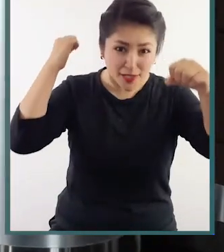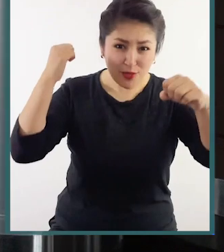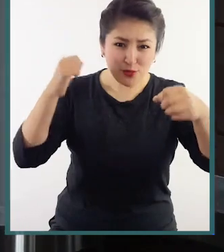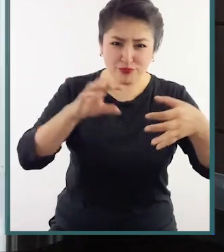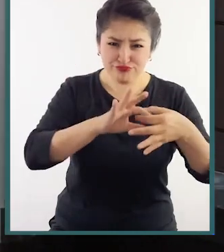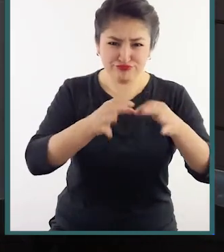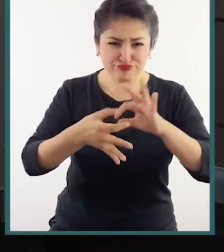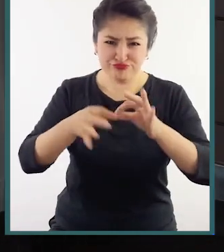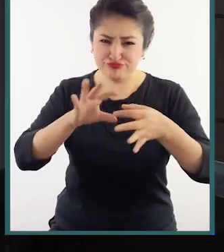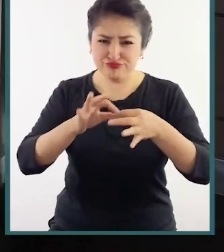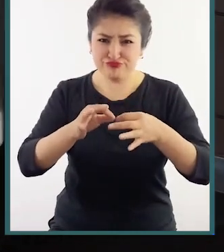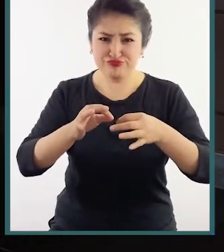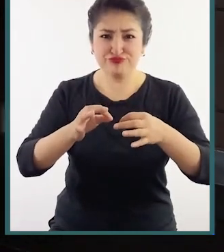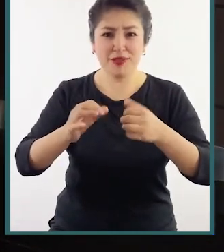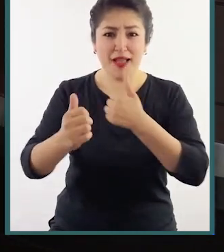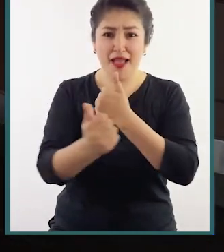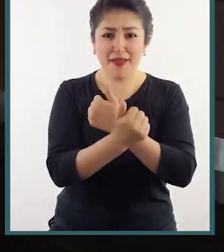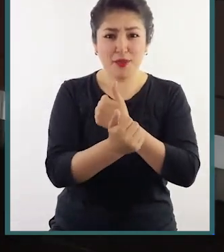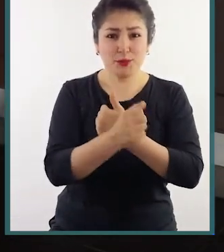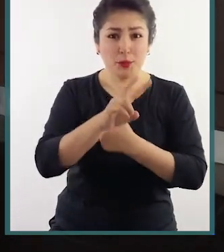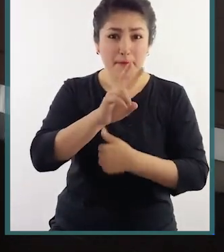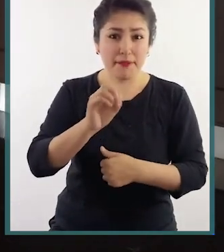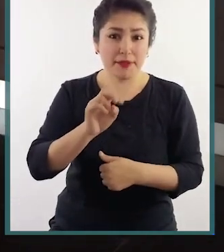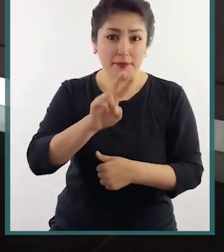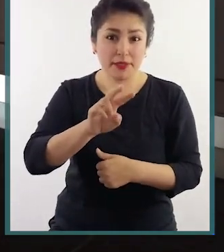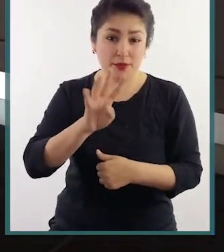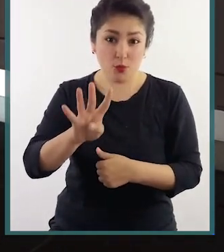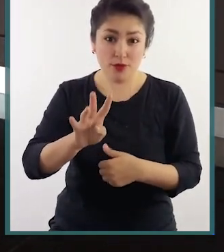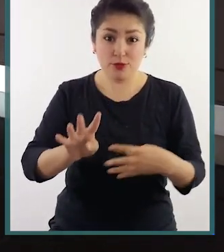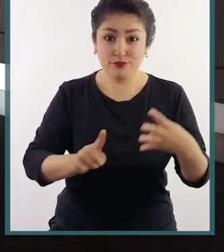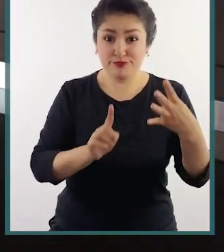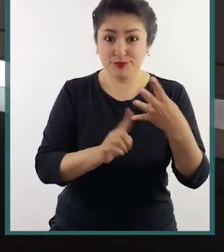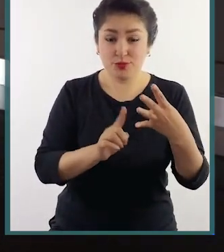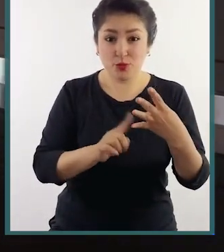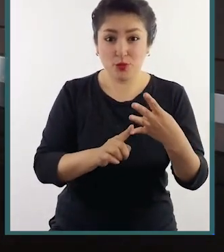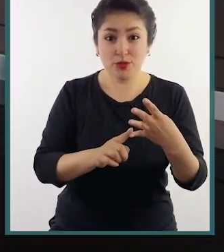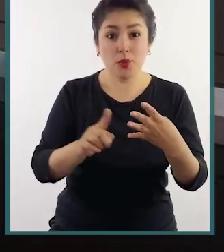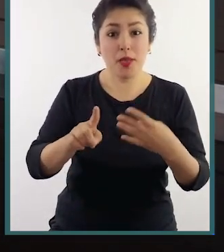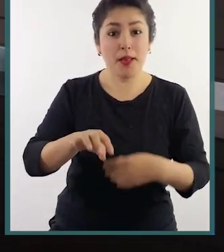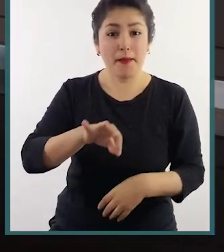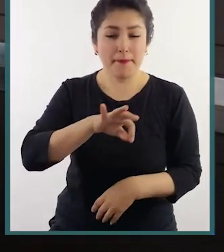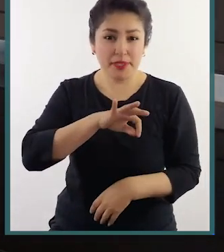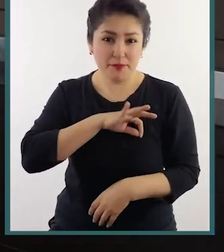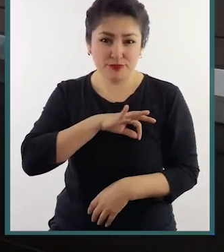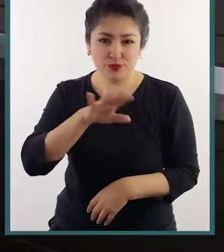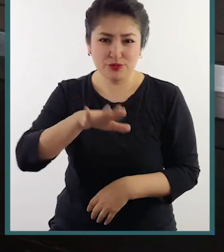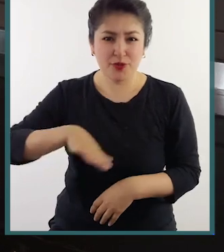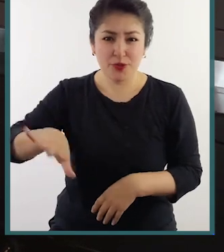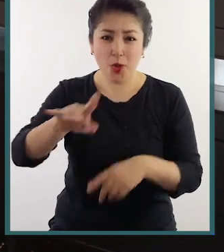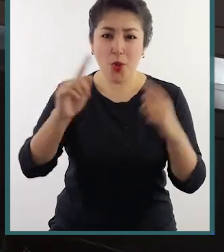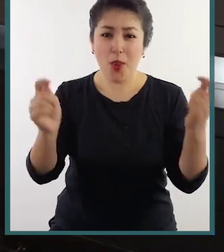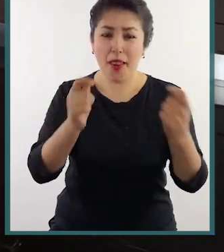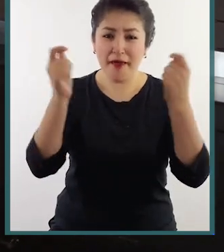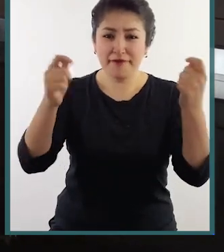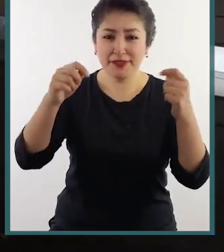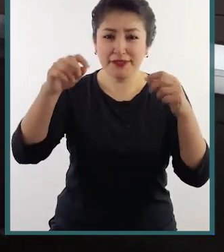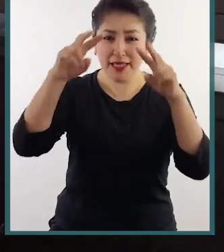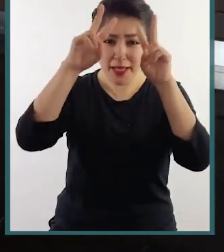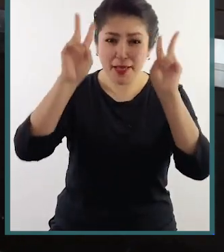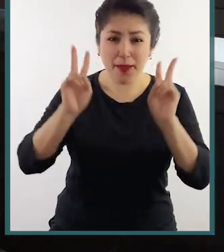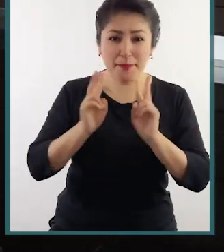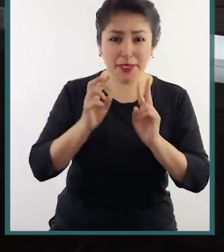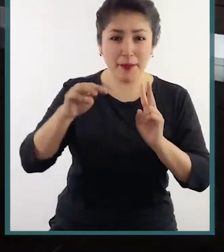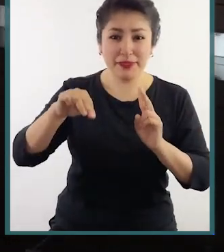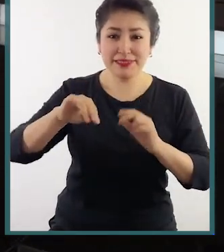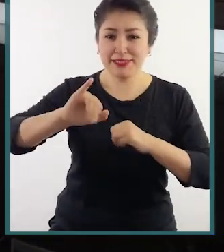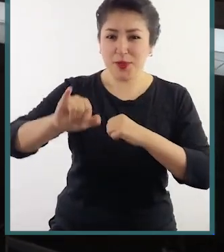Juegos Bolivarianos Ayacucho 2024 e incursionaremos en la premiación de la festividad de la Virgen de la Merced